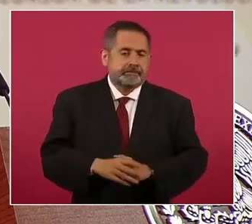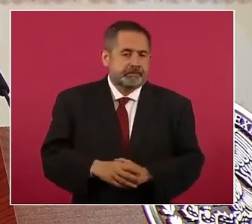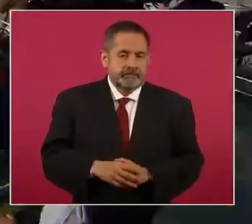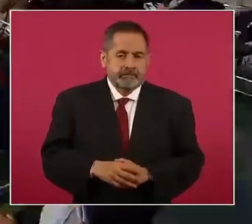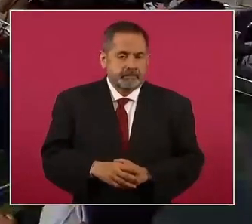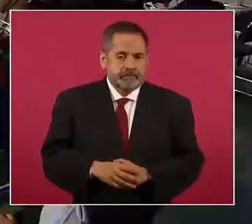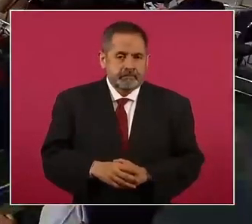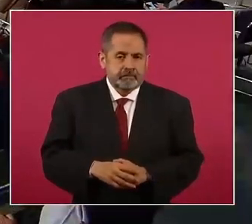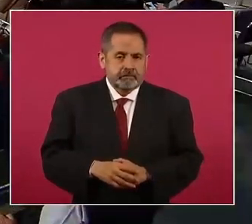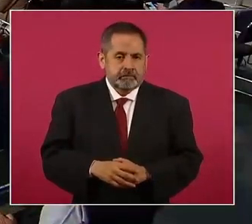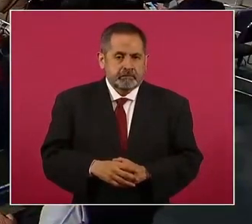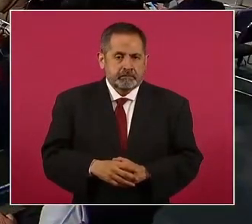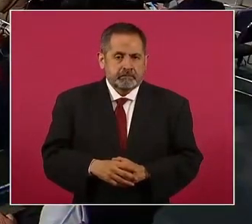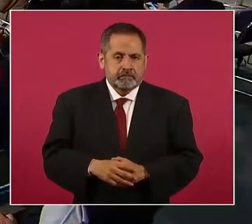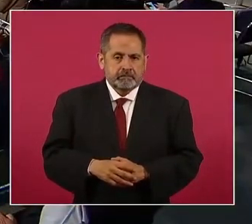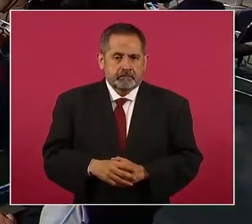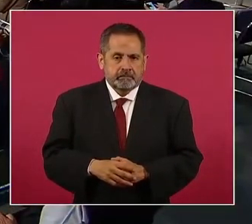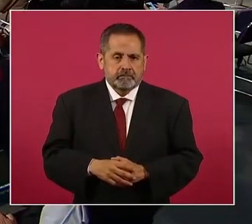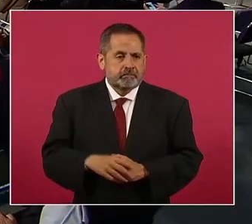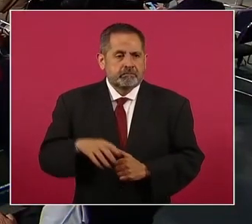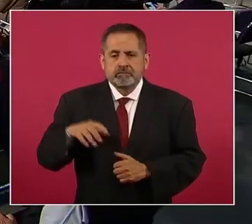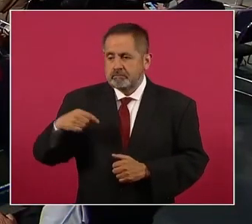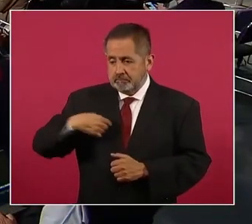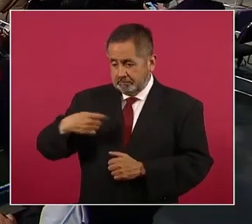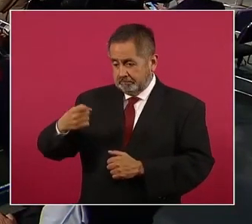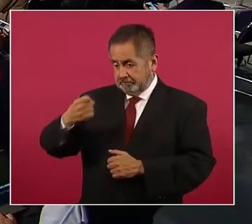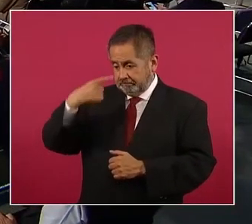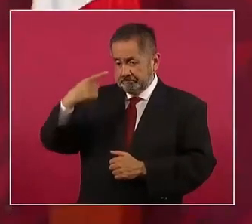Pues entregando los bienes